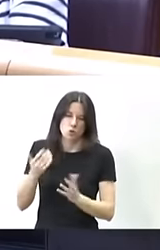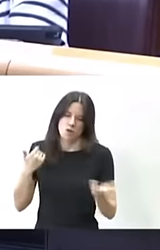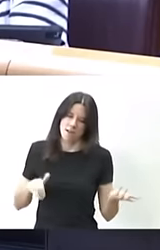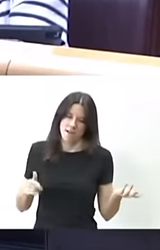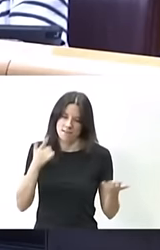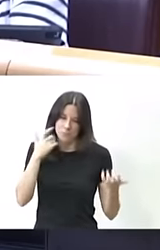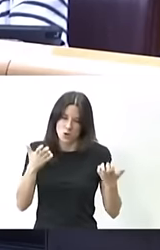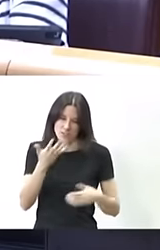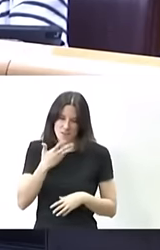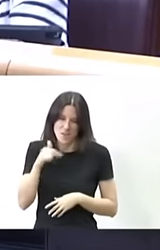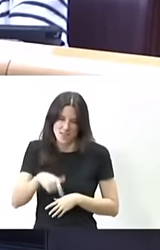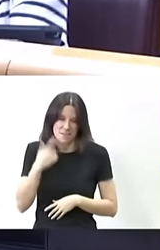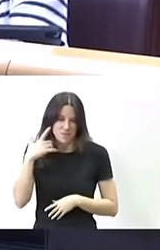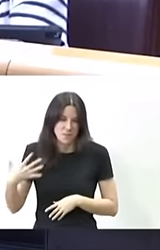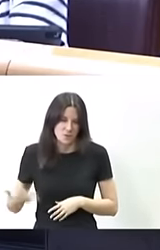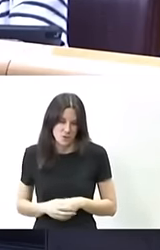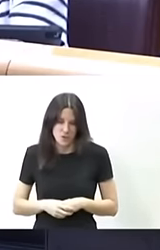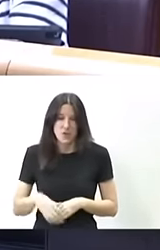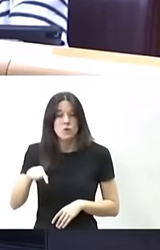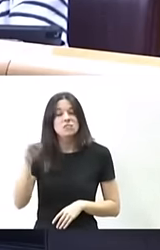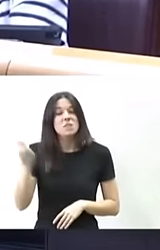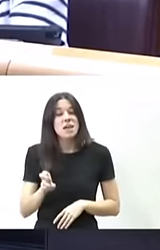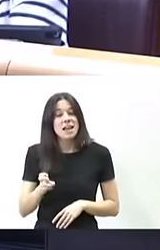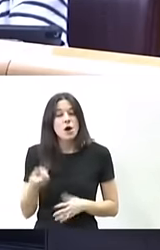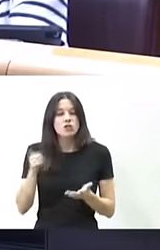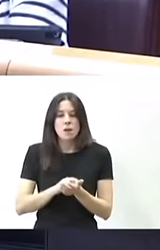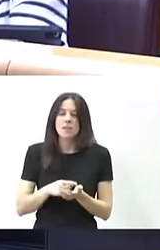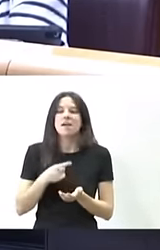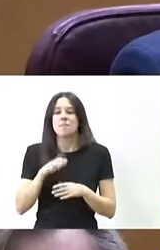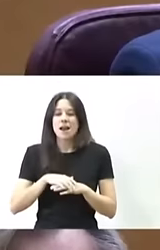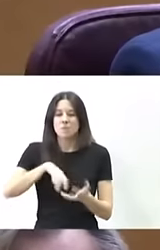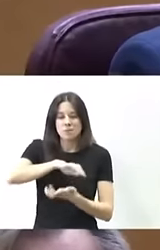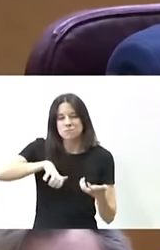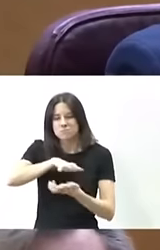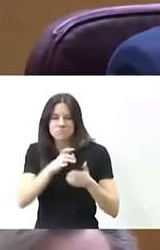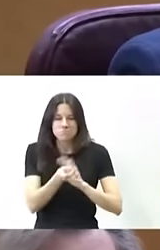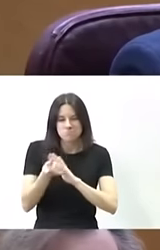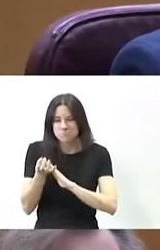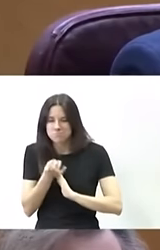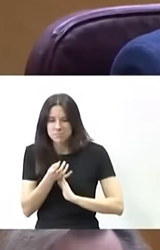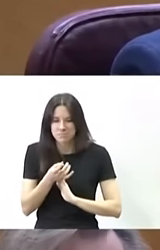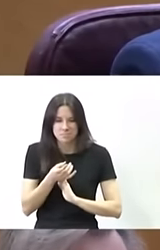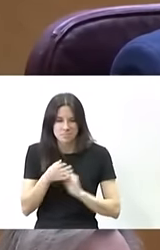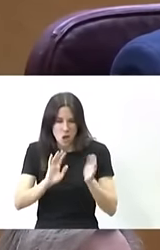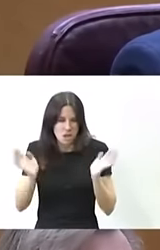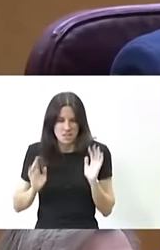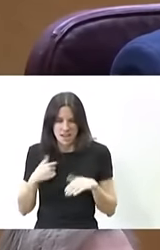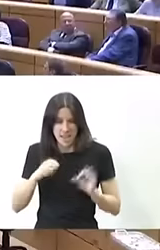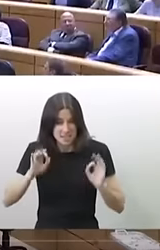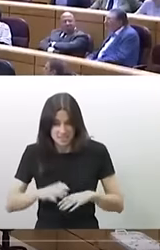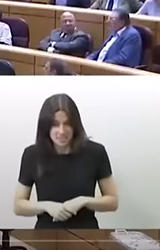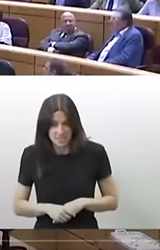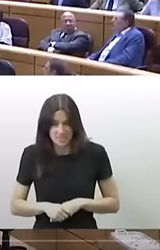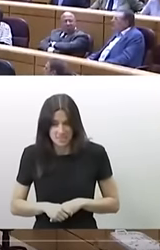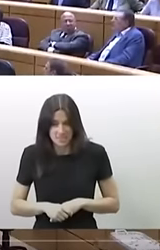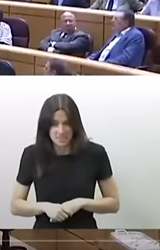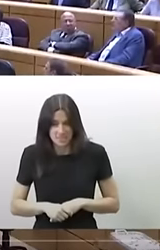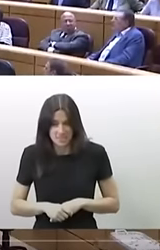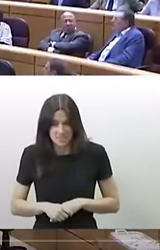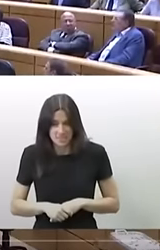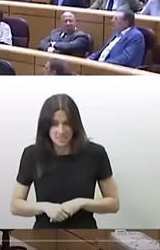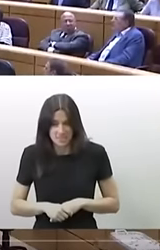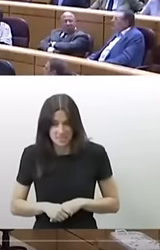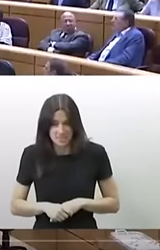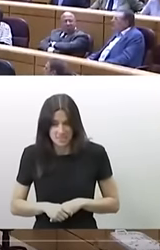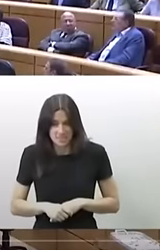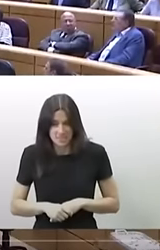y usted, una vez más, viene aquí con la máquina del fango activada a la máxima potencia. Es así. Miren, fíjense.